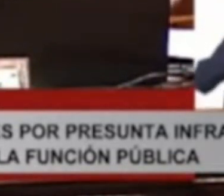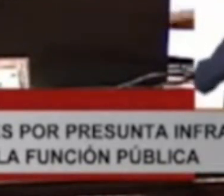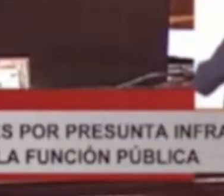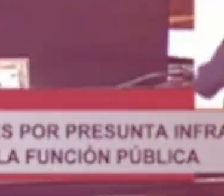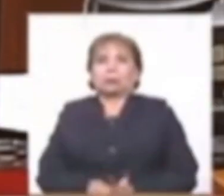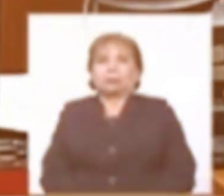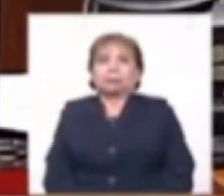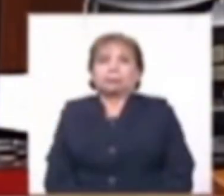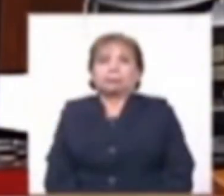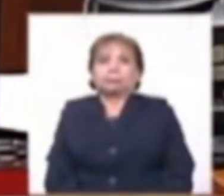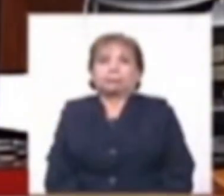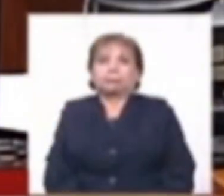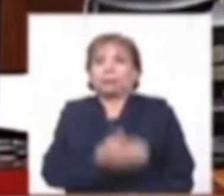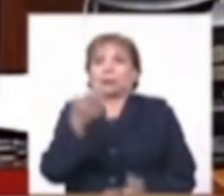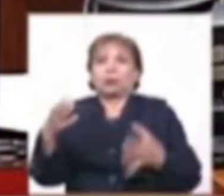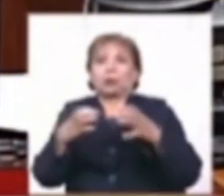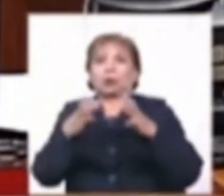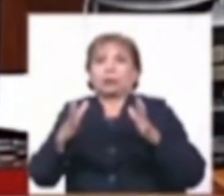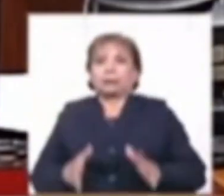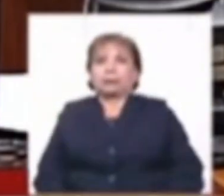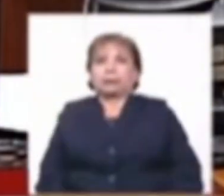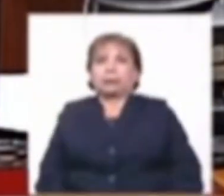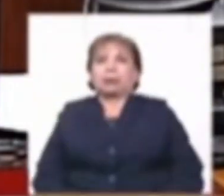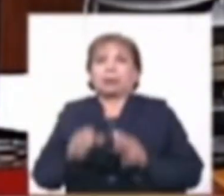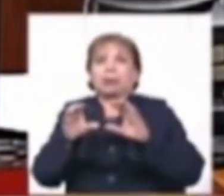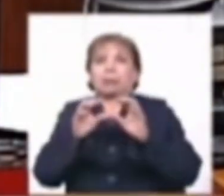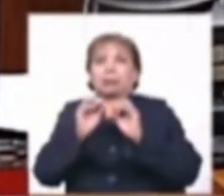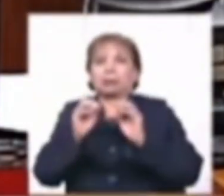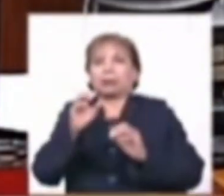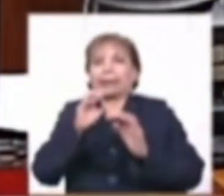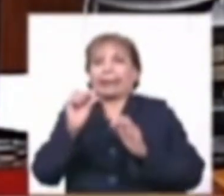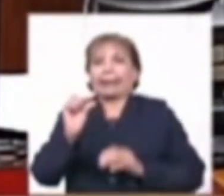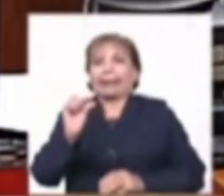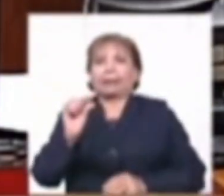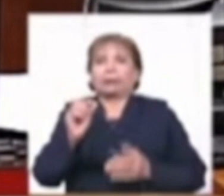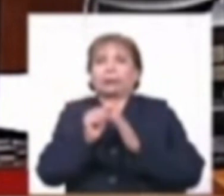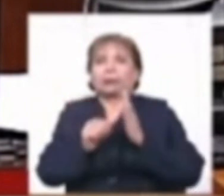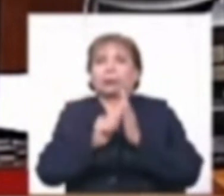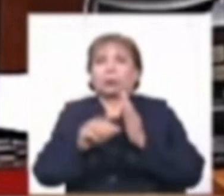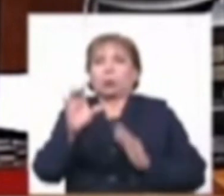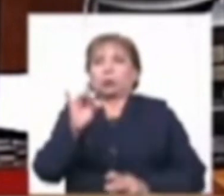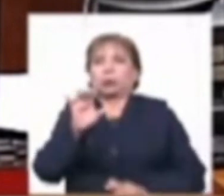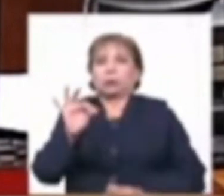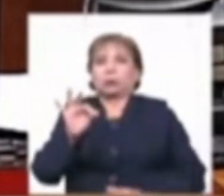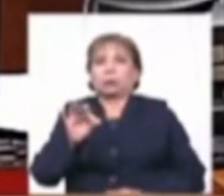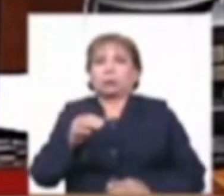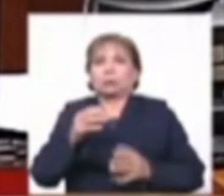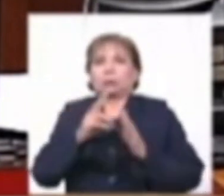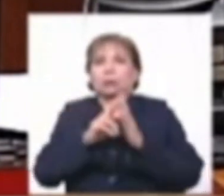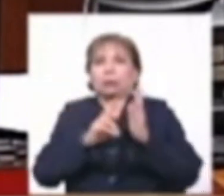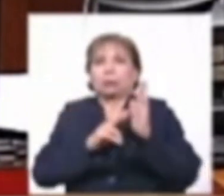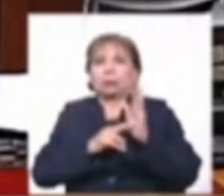de Justicia señores congresistas en aplicación del inciso g del artículo 89 del